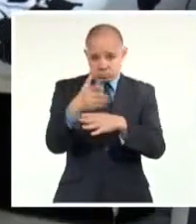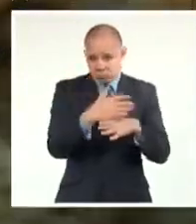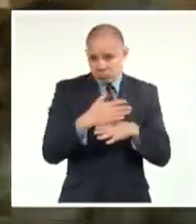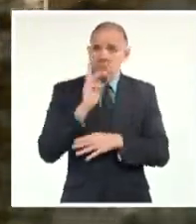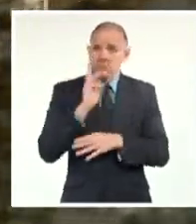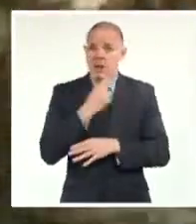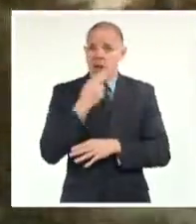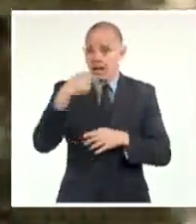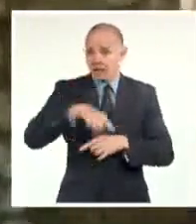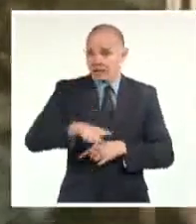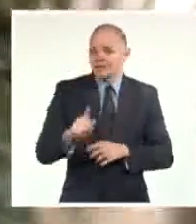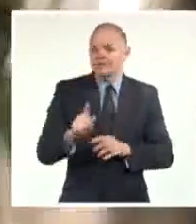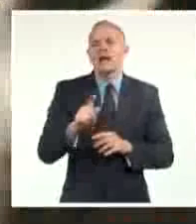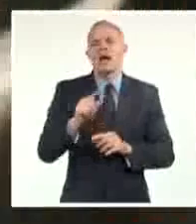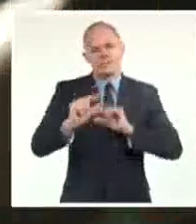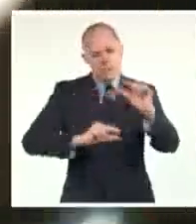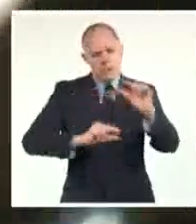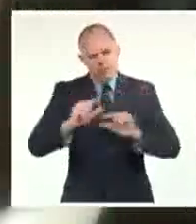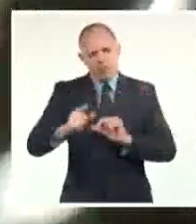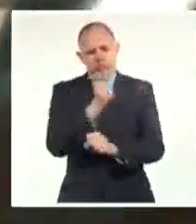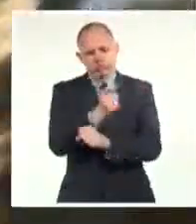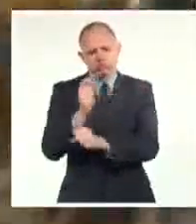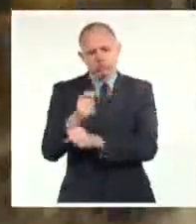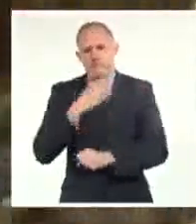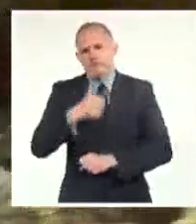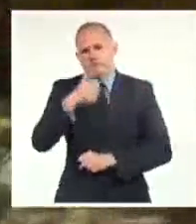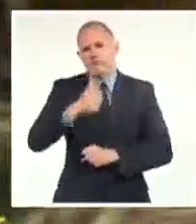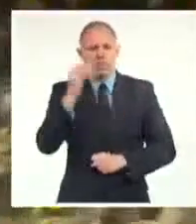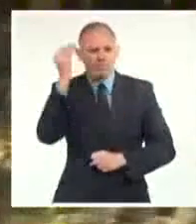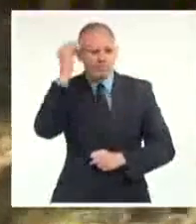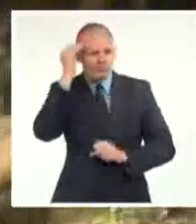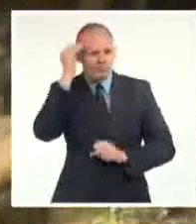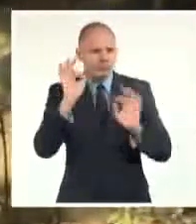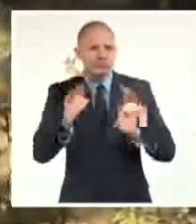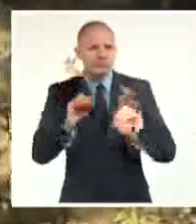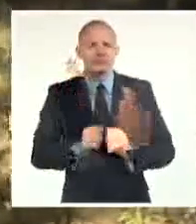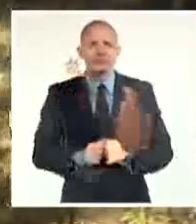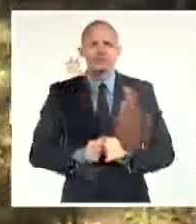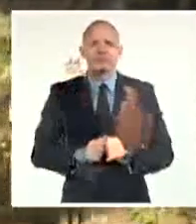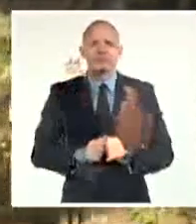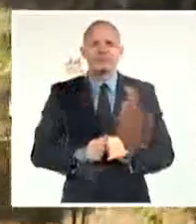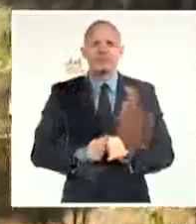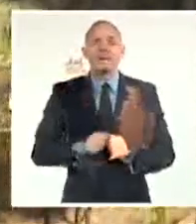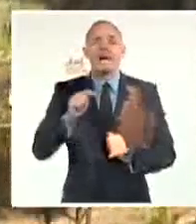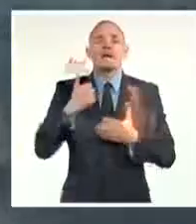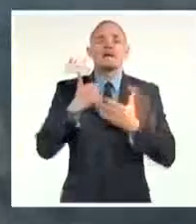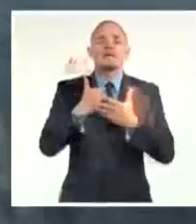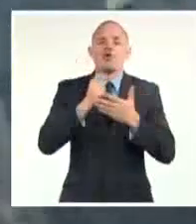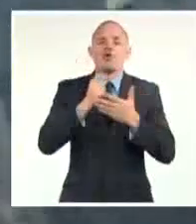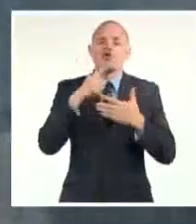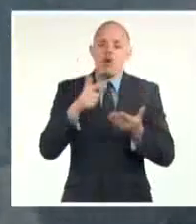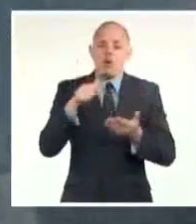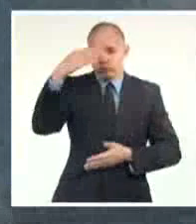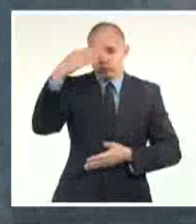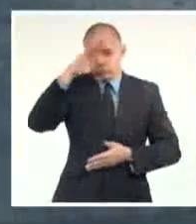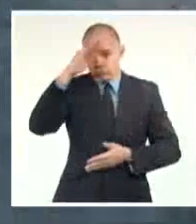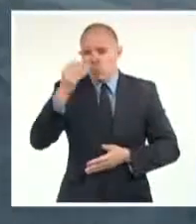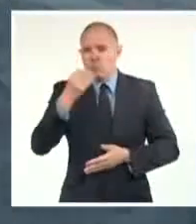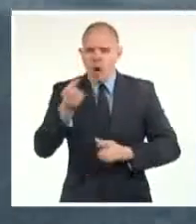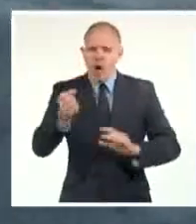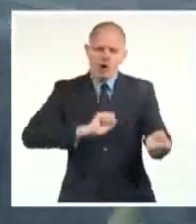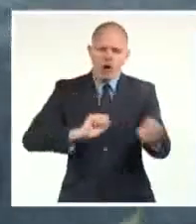martiano constituye una gran enseñanza. Sus nociones y conceptos para la construcción de una sociedad no colonizada ni